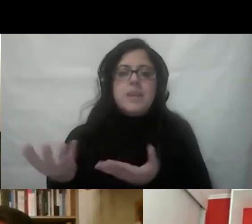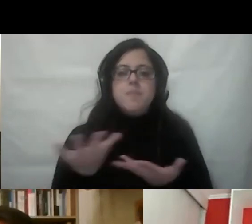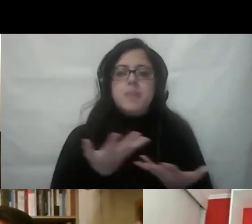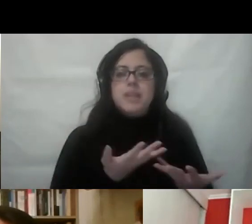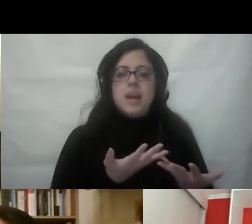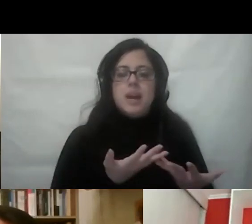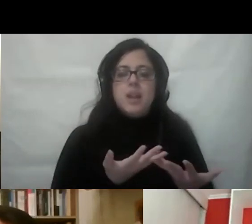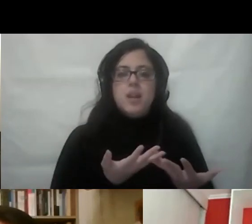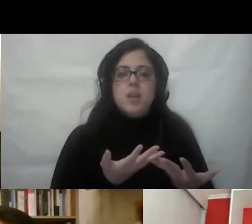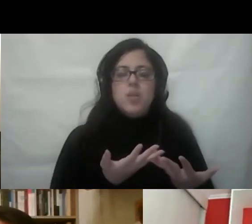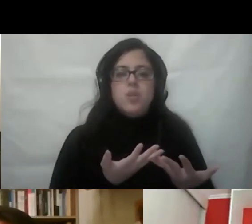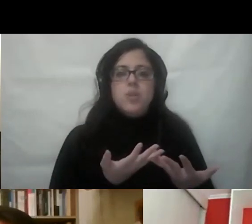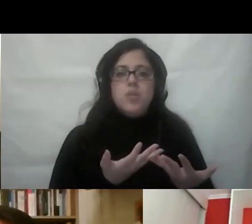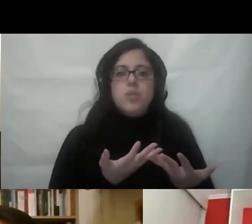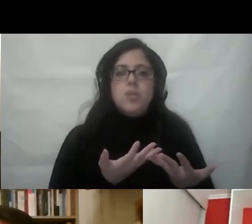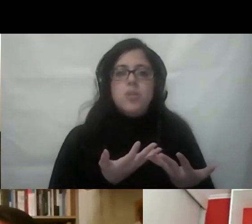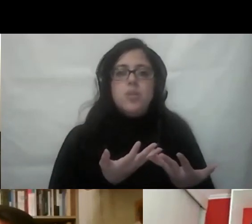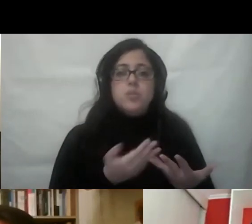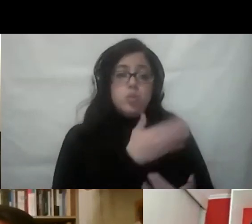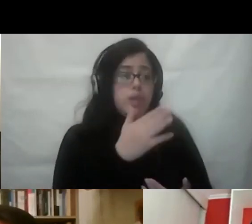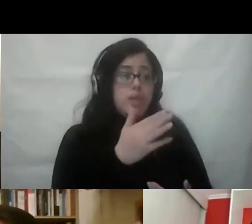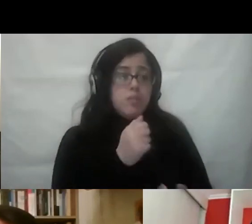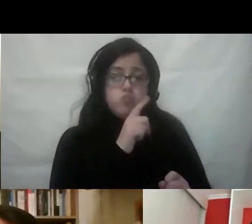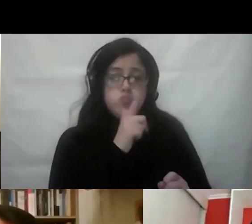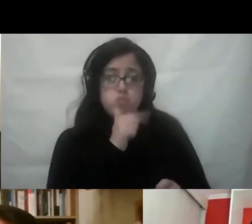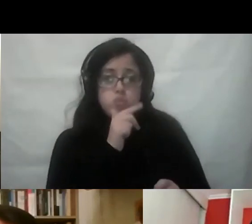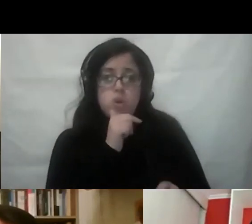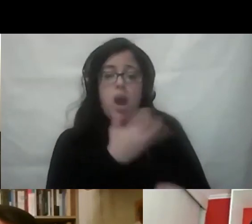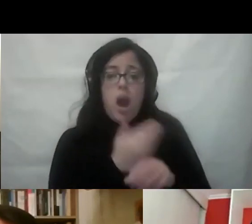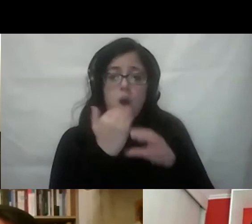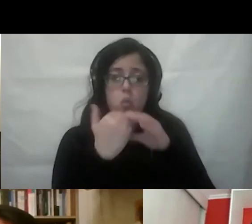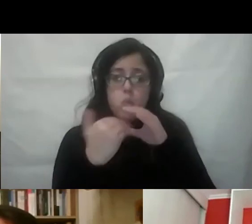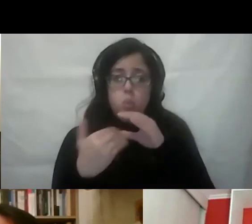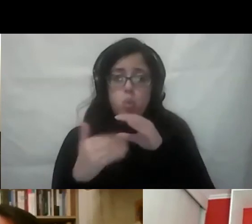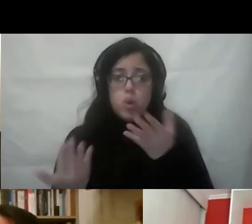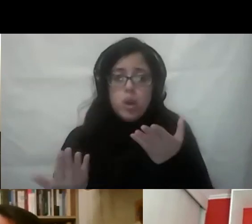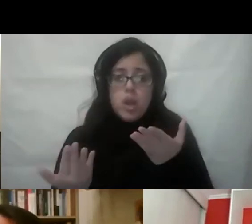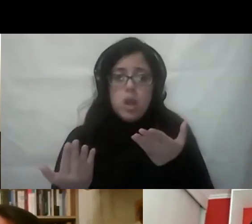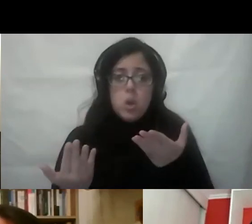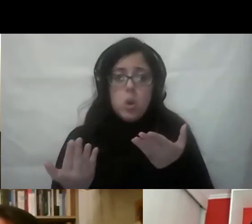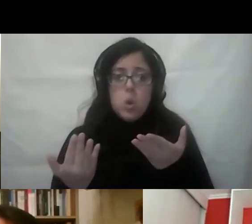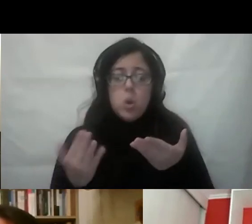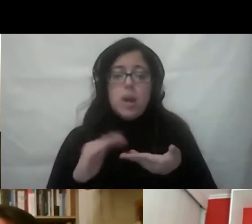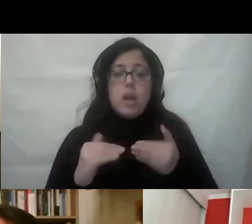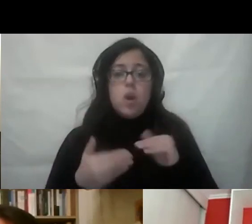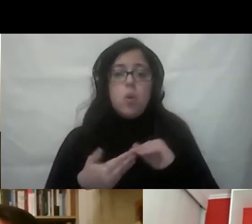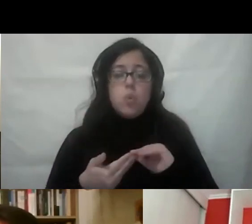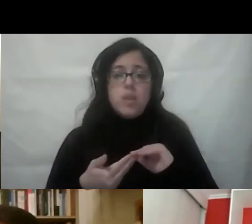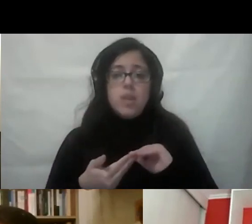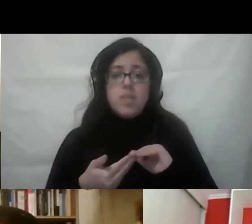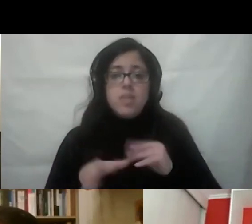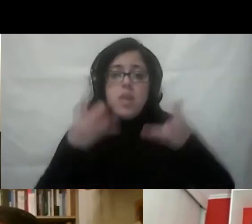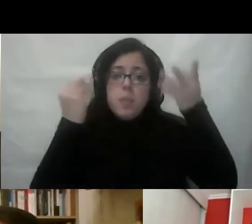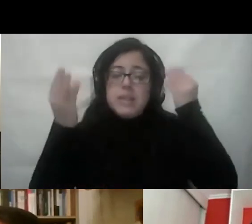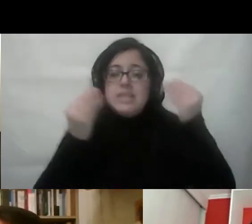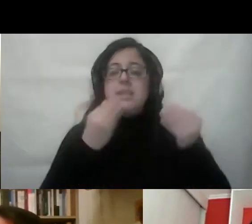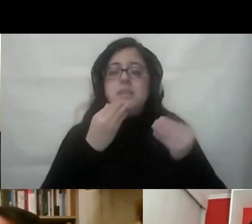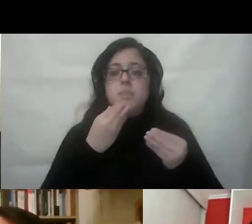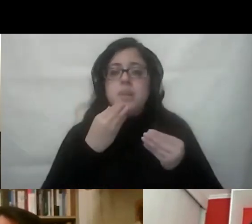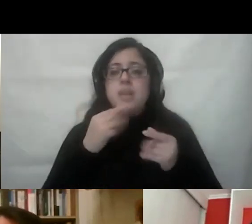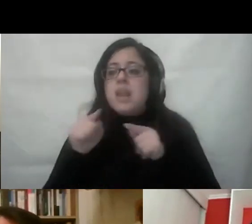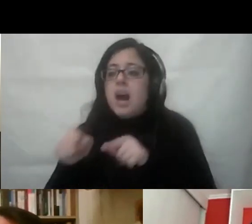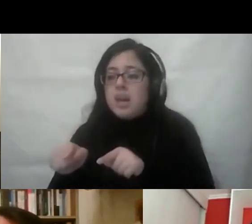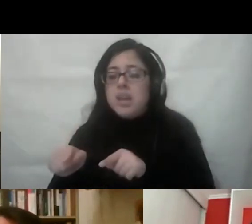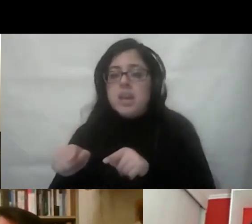van a estar los correos en la presentación, yo creo firmemente en la comunidad de aprendizaje y en la colaboración. La academia tiene que